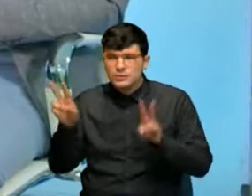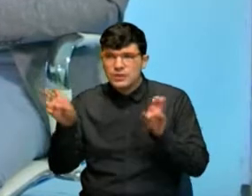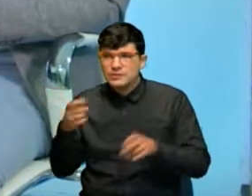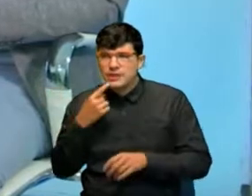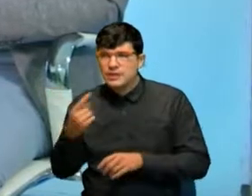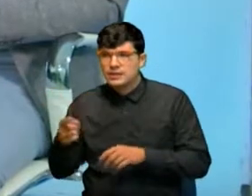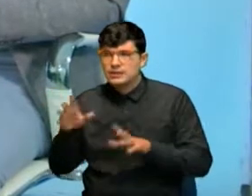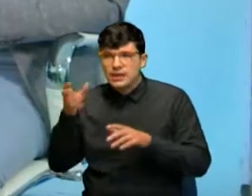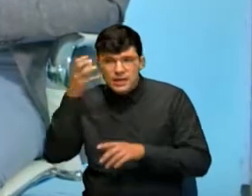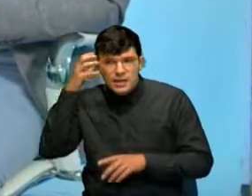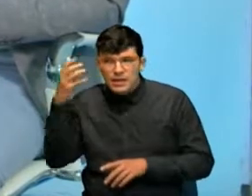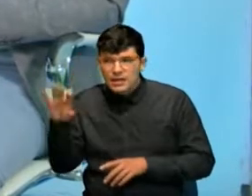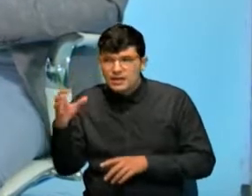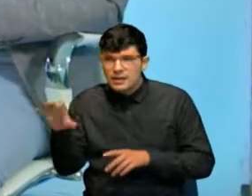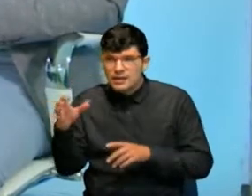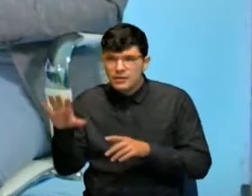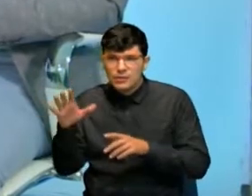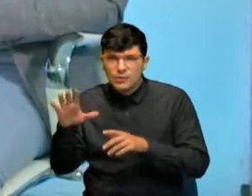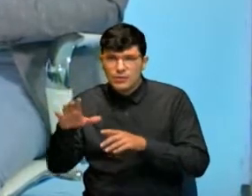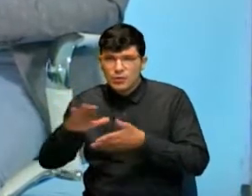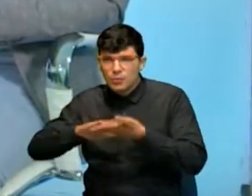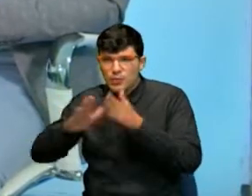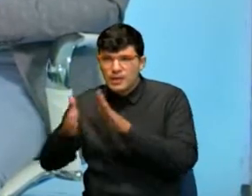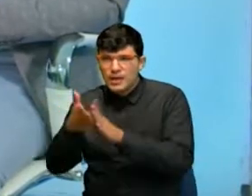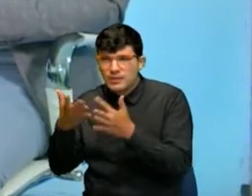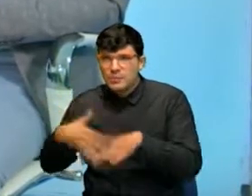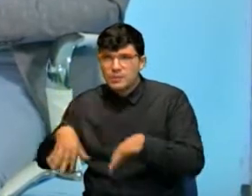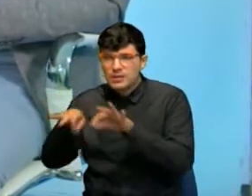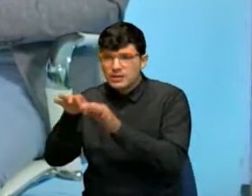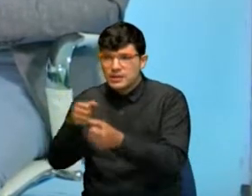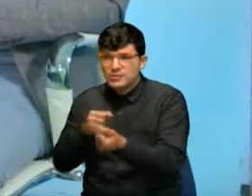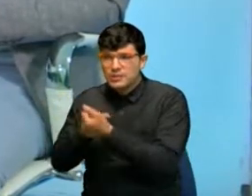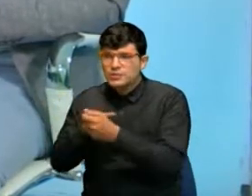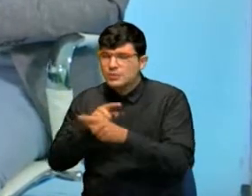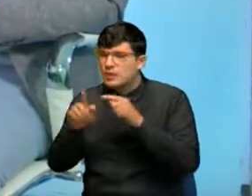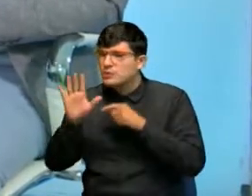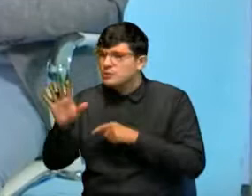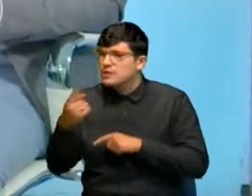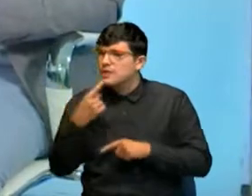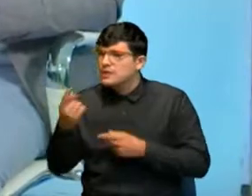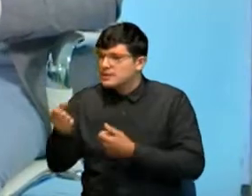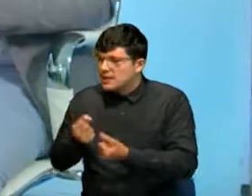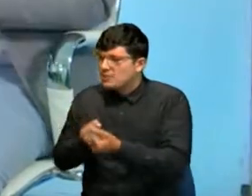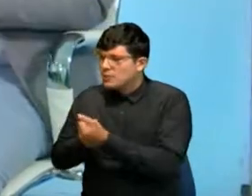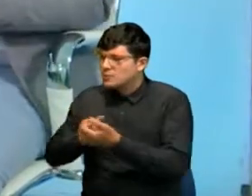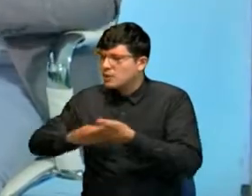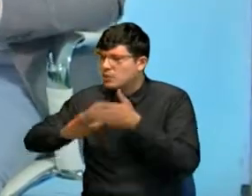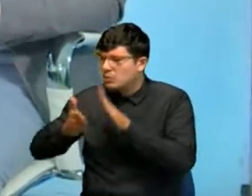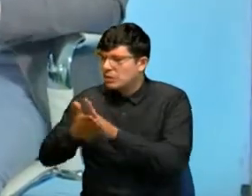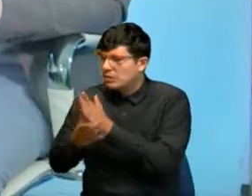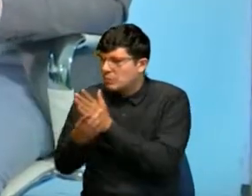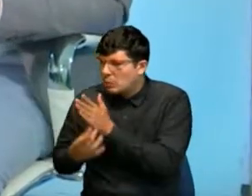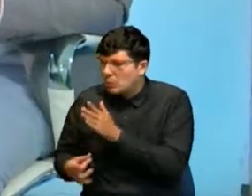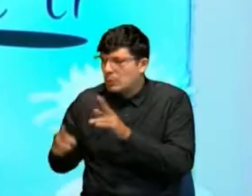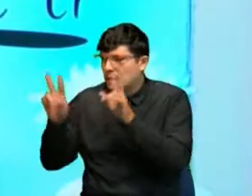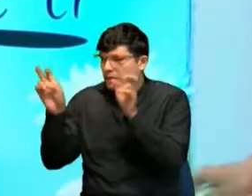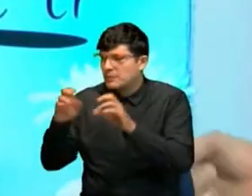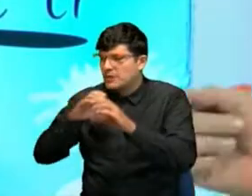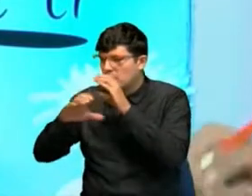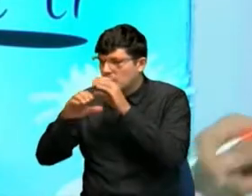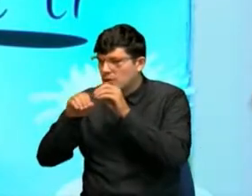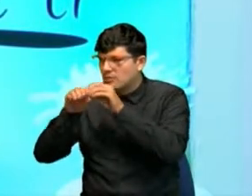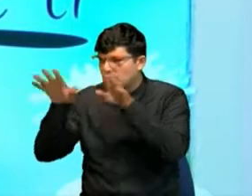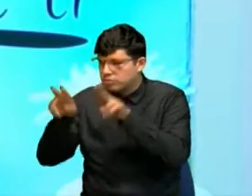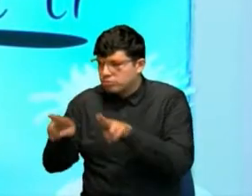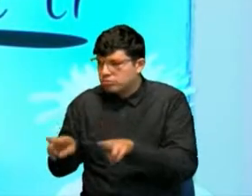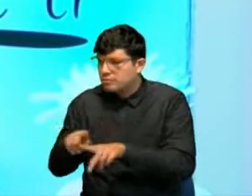ese compromiso que tiene el gobierno nacional con las comunidades menos favorecidas, digámoslo de alguna forma, en materia de conectividad. Hablemos